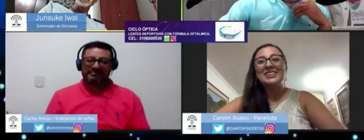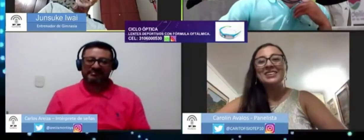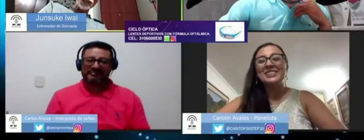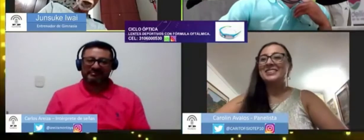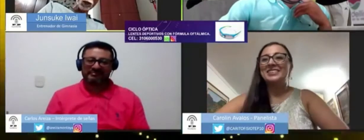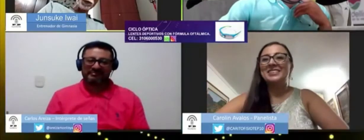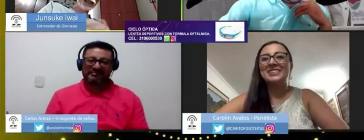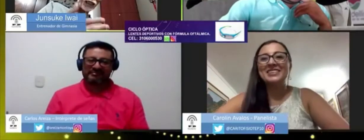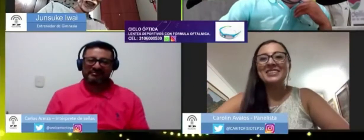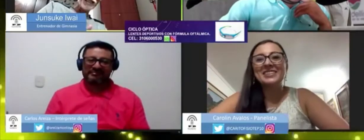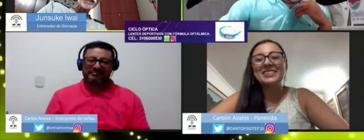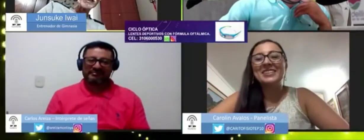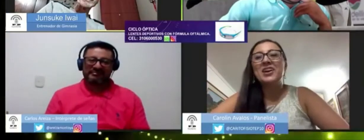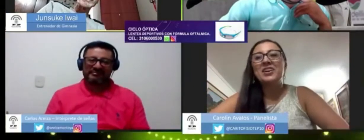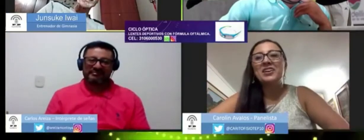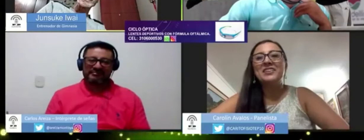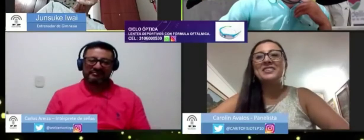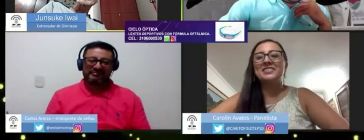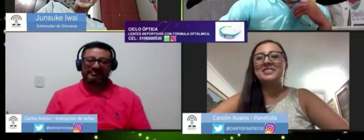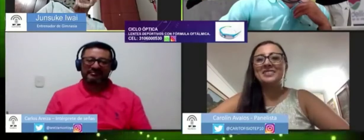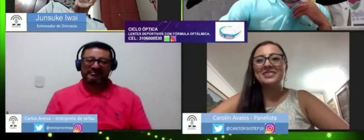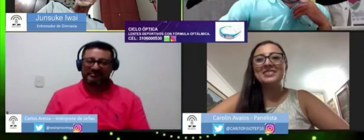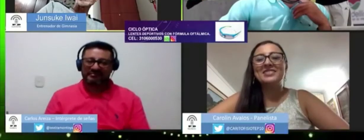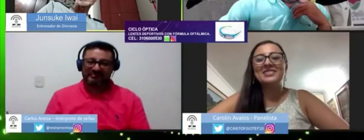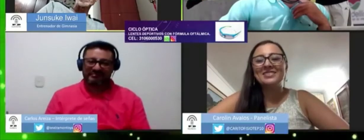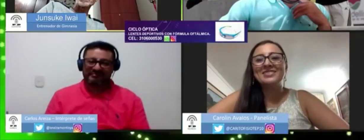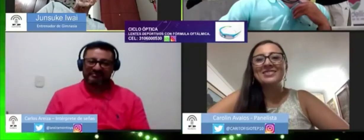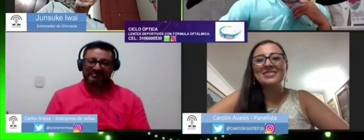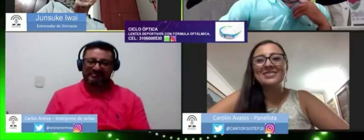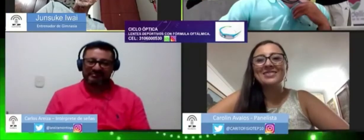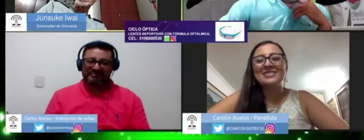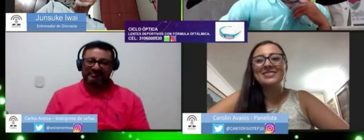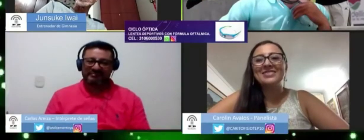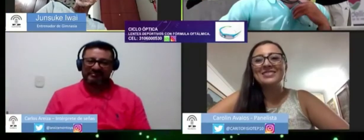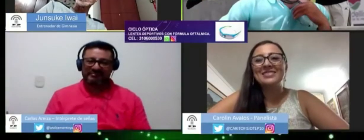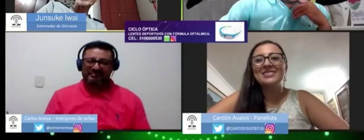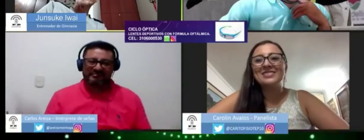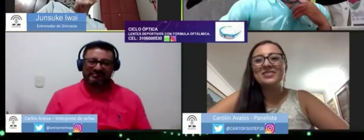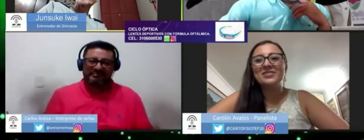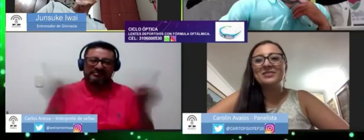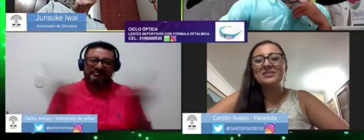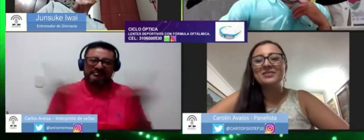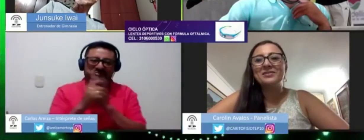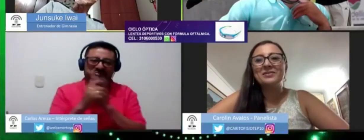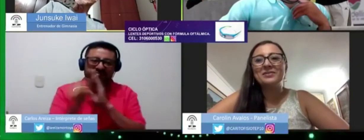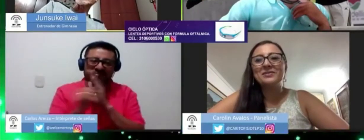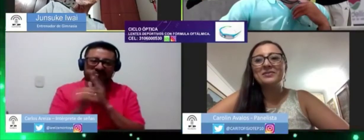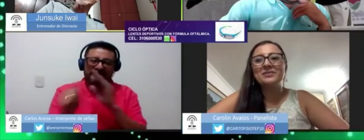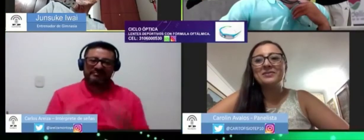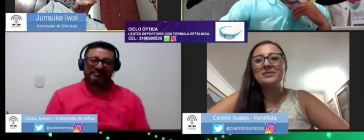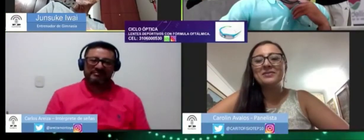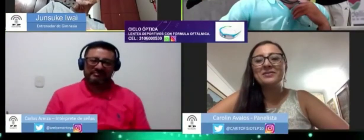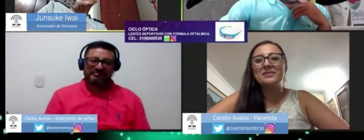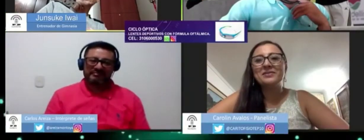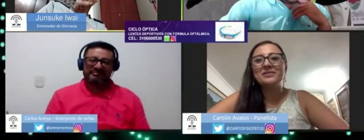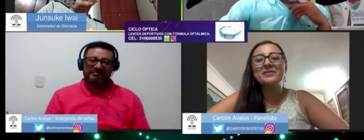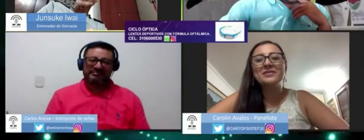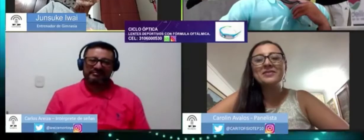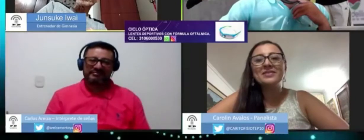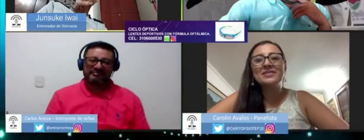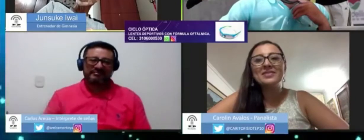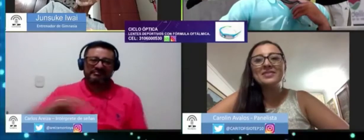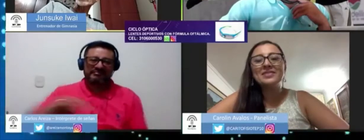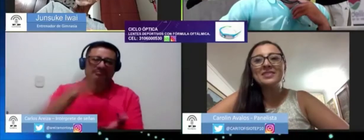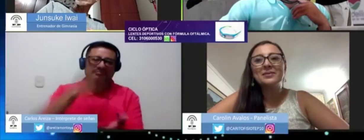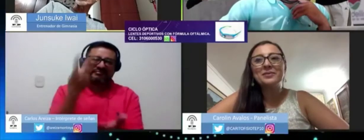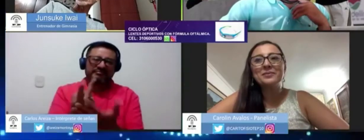Hobby, hobby, ¿sí? Es bueno, pero ella desde chiquita